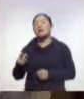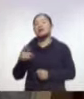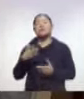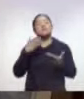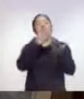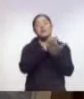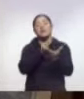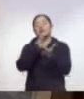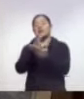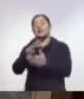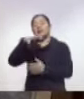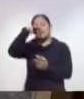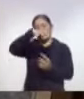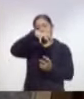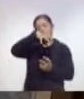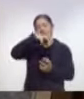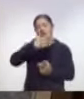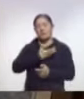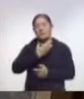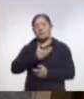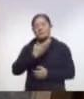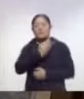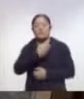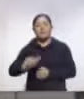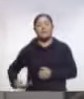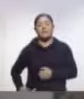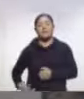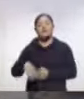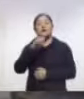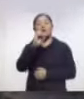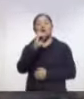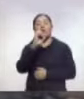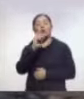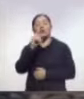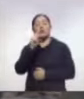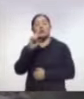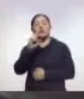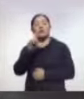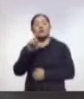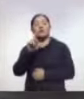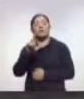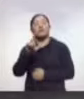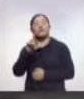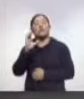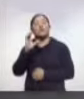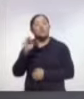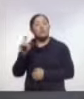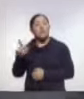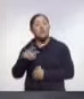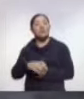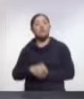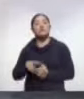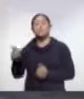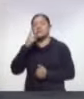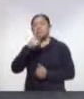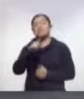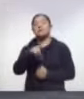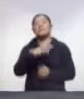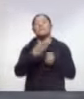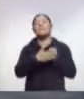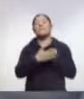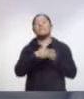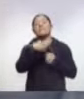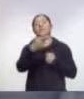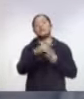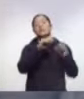ubicadas en el kiosco y en la presidencia de comunidad de Ocotelulco. Se proyecta que el proceso de mudanza hacia las nuevas instalaciones